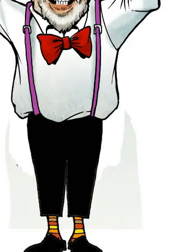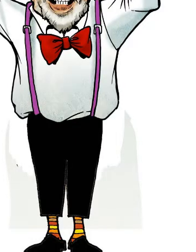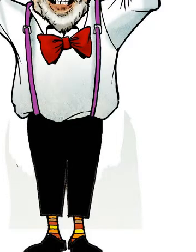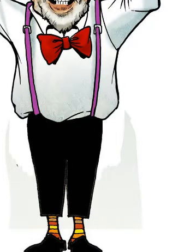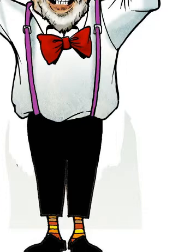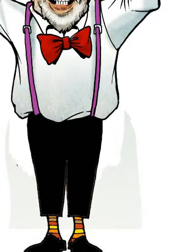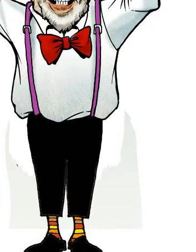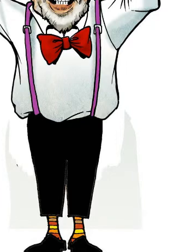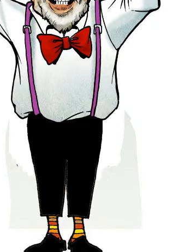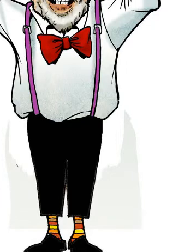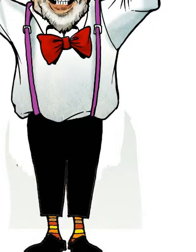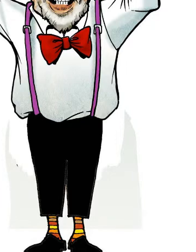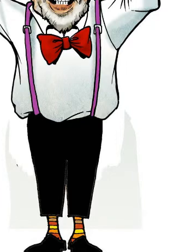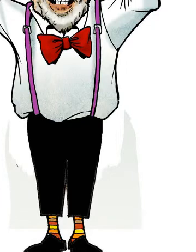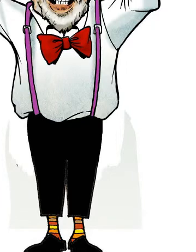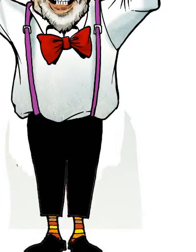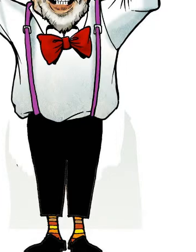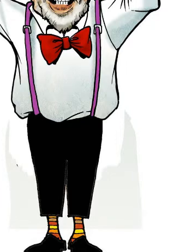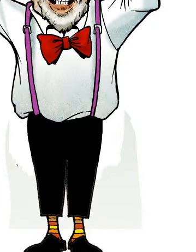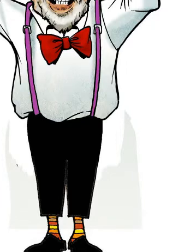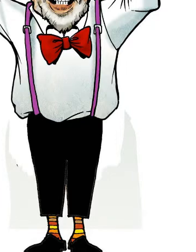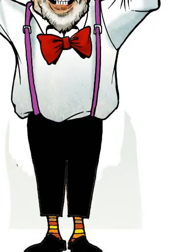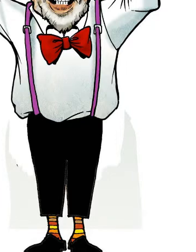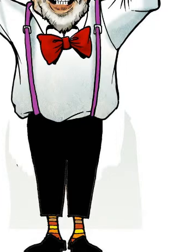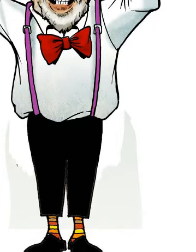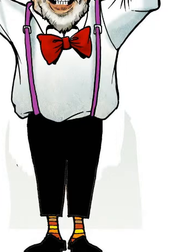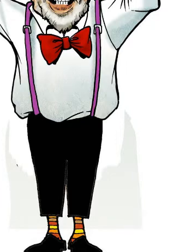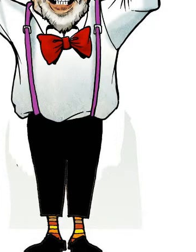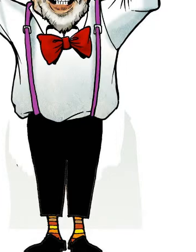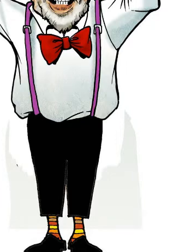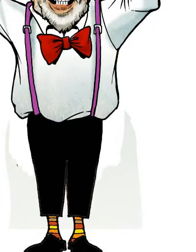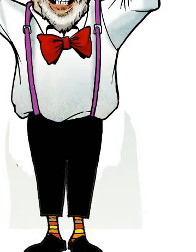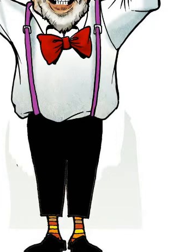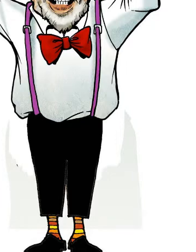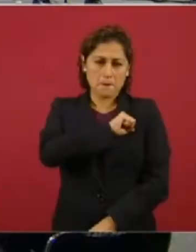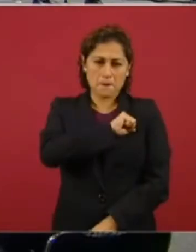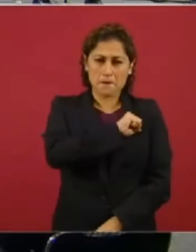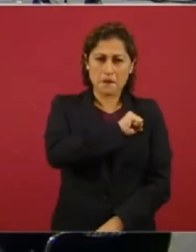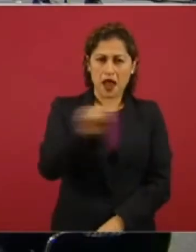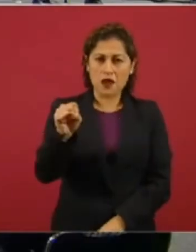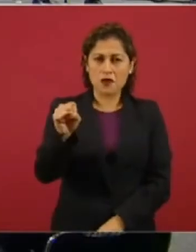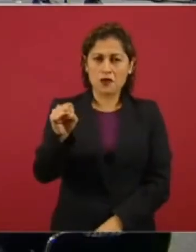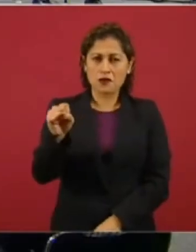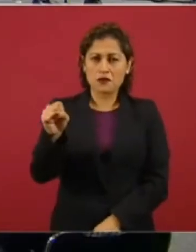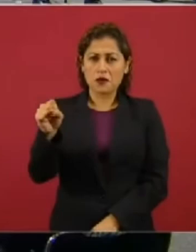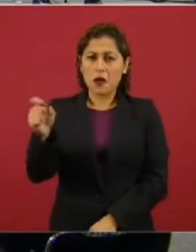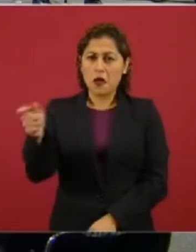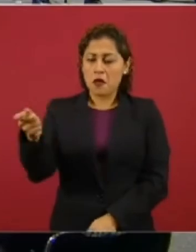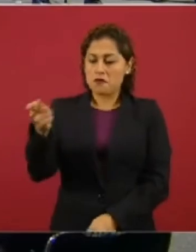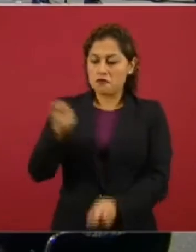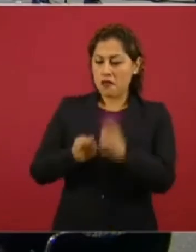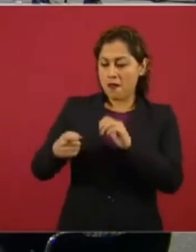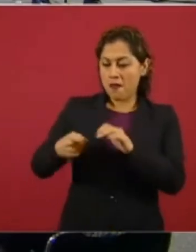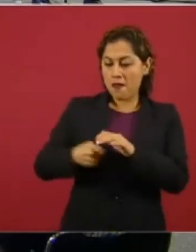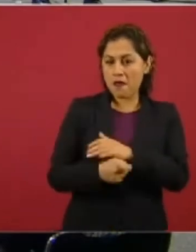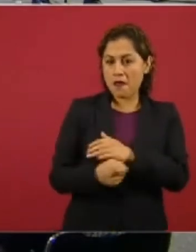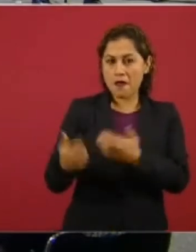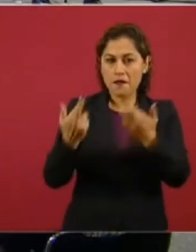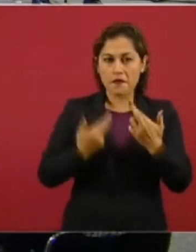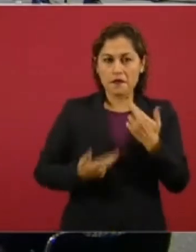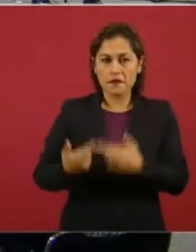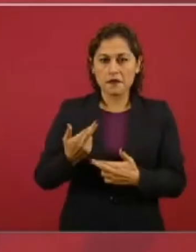AMLO, malote, regrésame el chayote. Ya, quítenla.